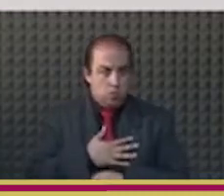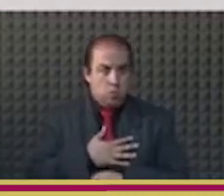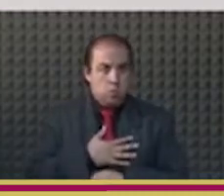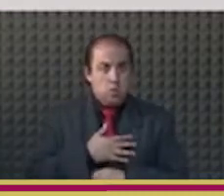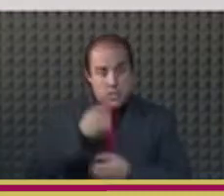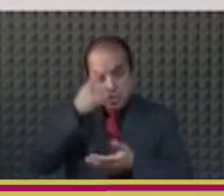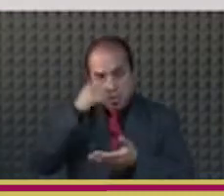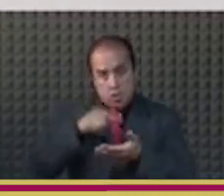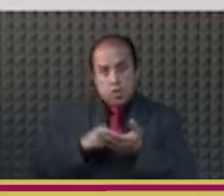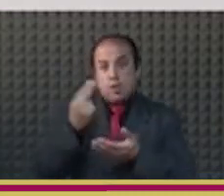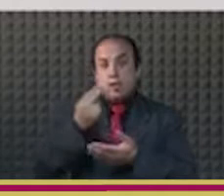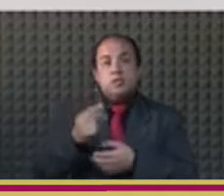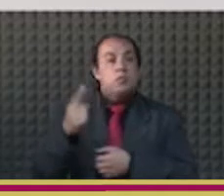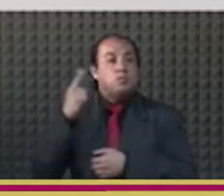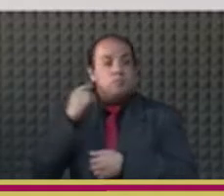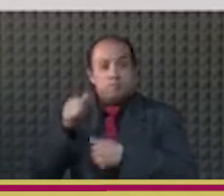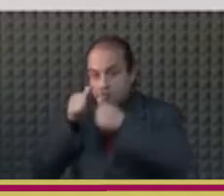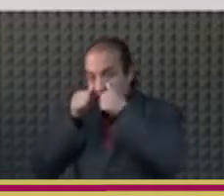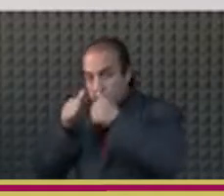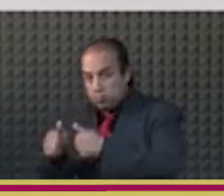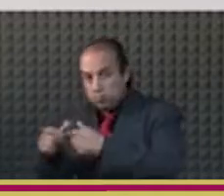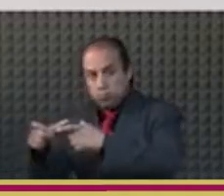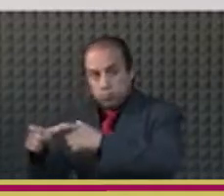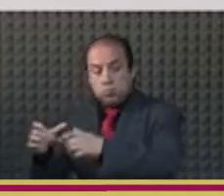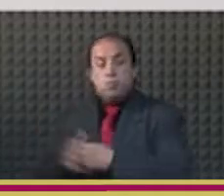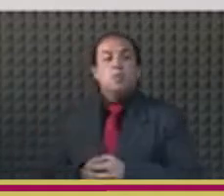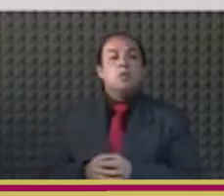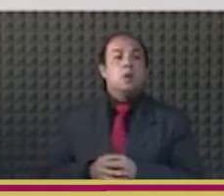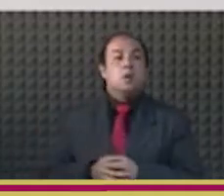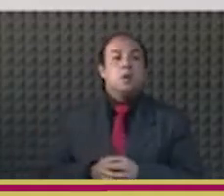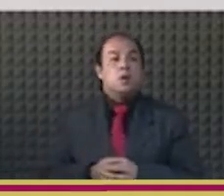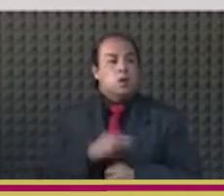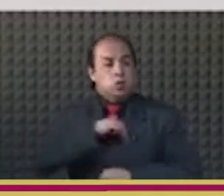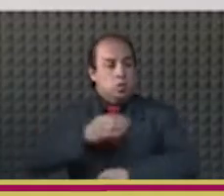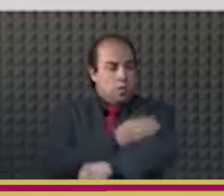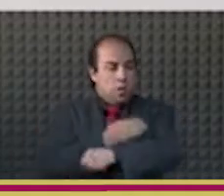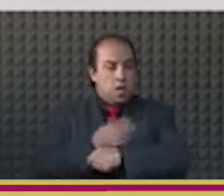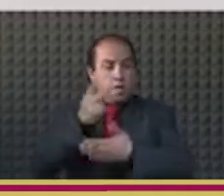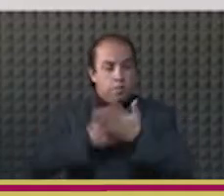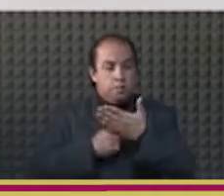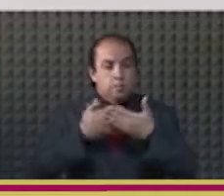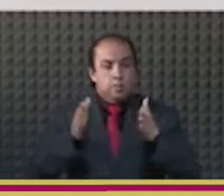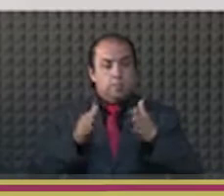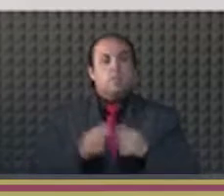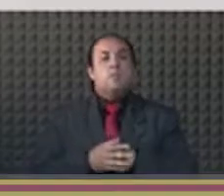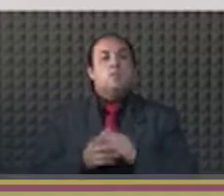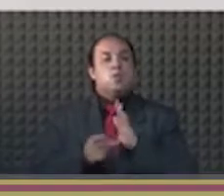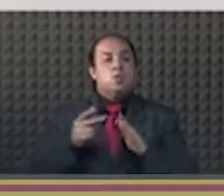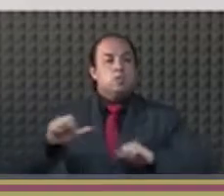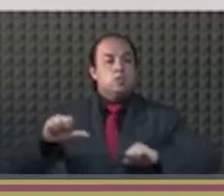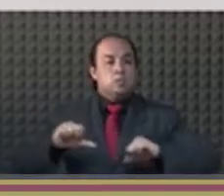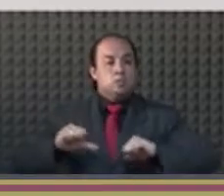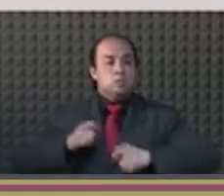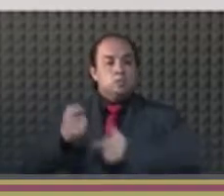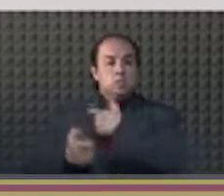la obligación de escuchar. En ese sentido, hemos acompañado el plan de reactivación económica de nuestra ciudad